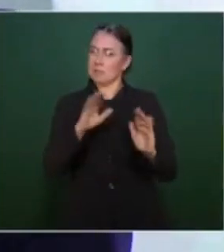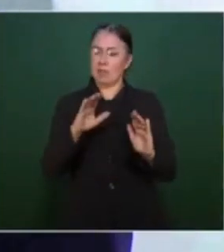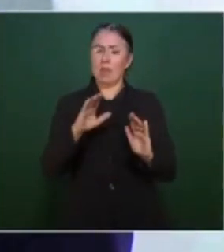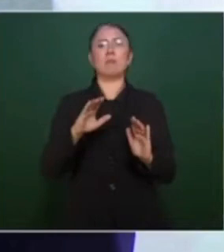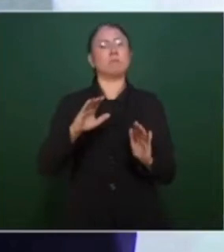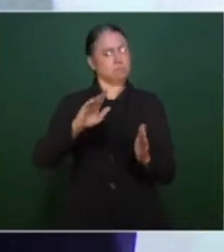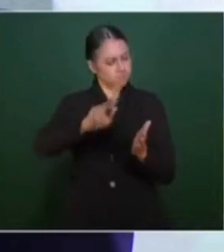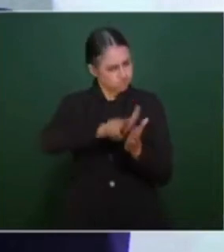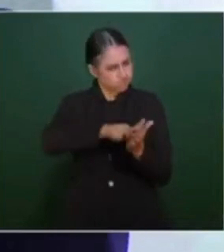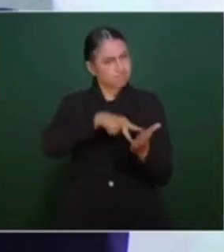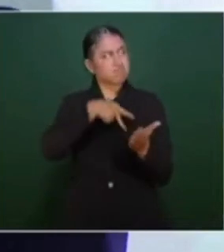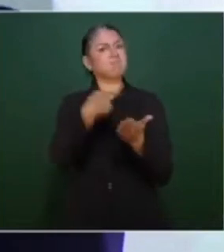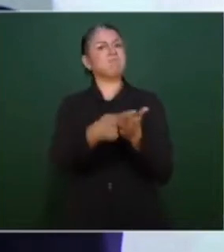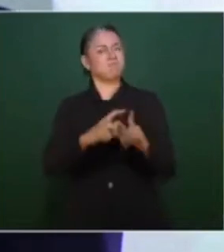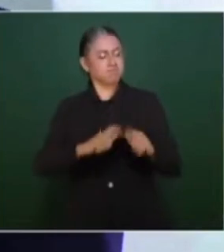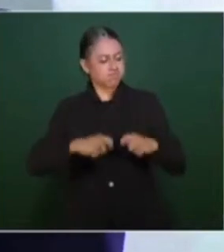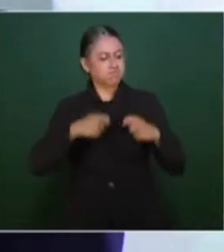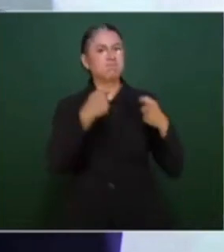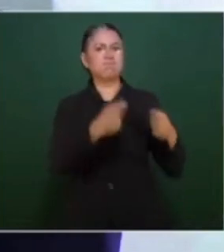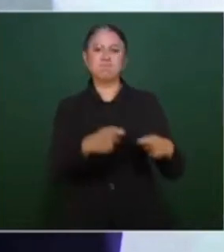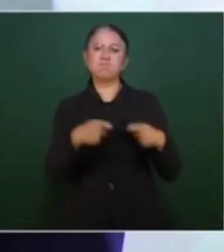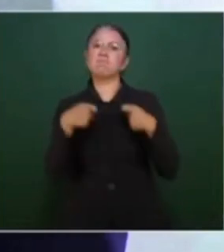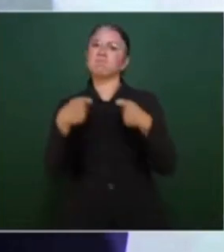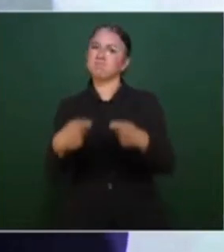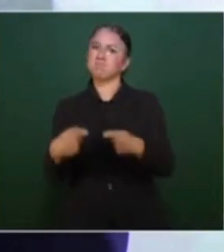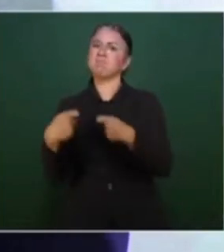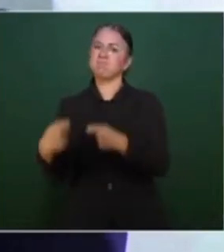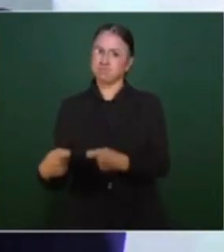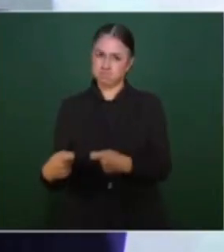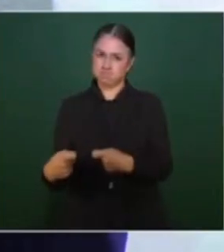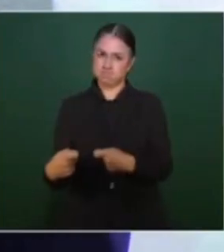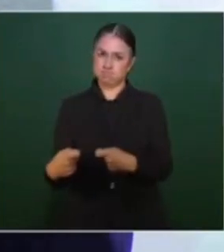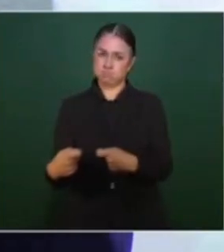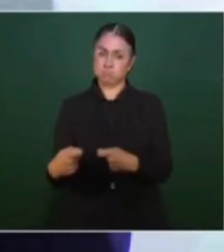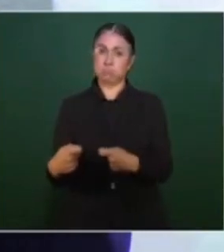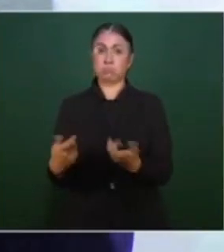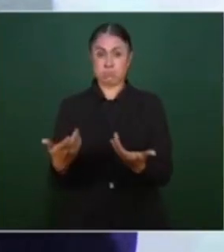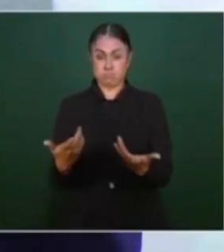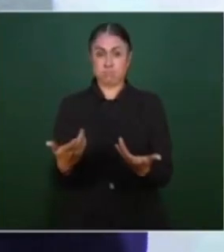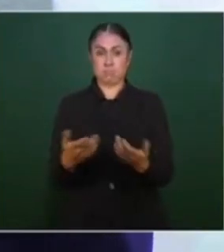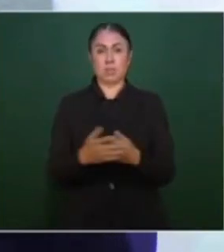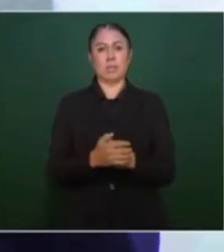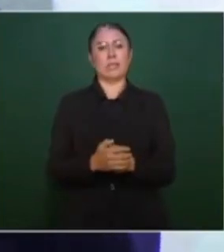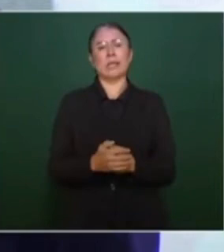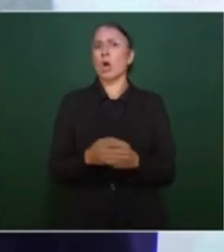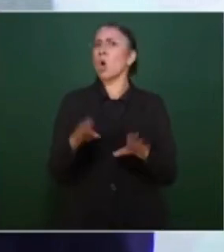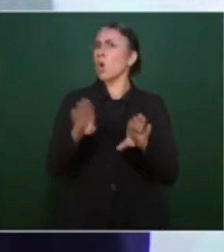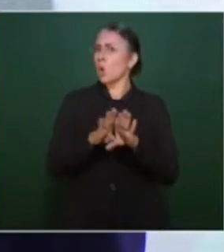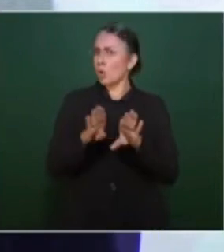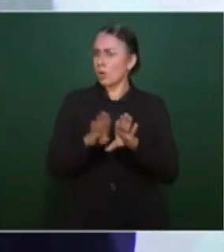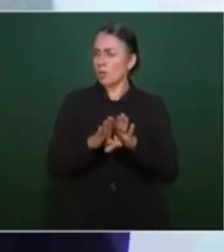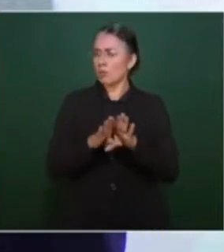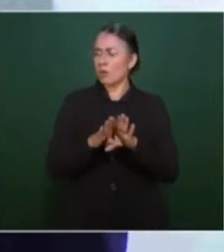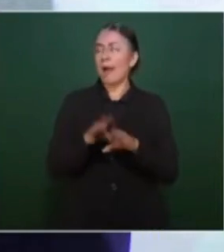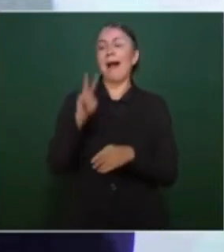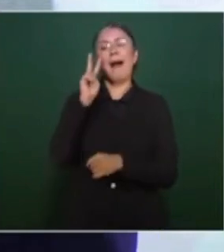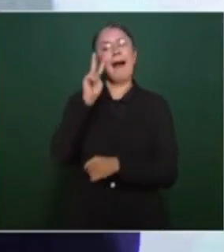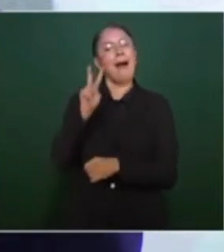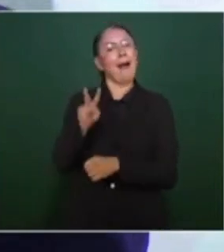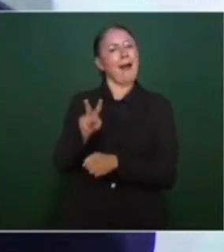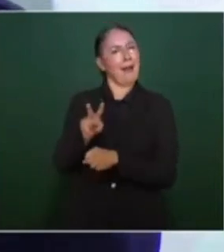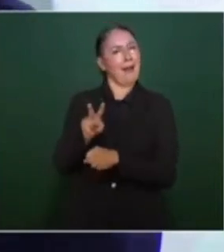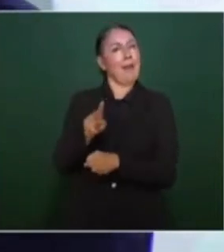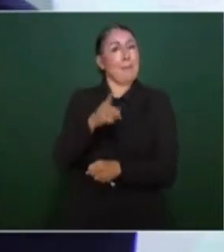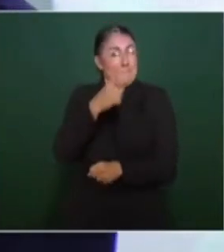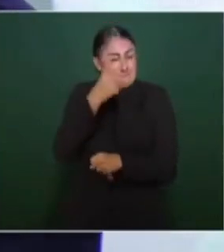Es un compromiso que tenemos gradualmente y tomando en cuenta antigüedad.